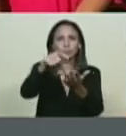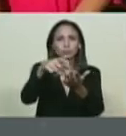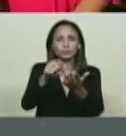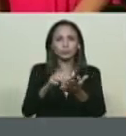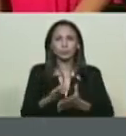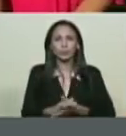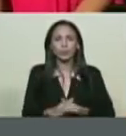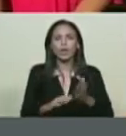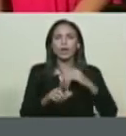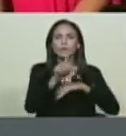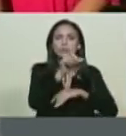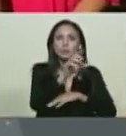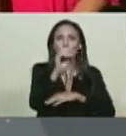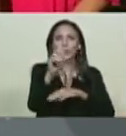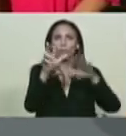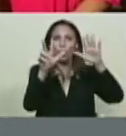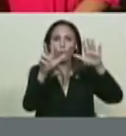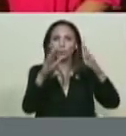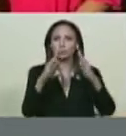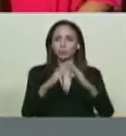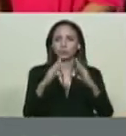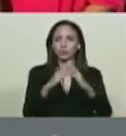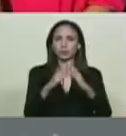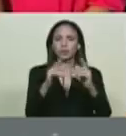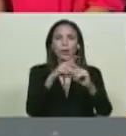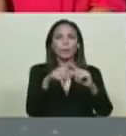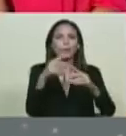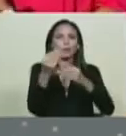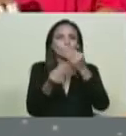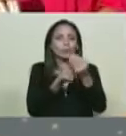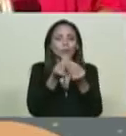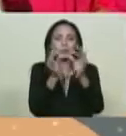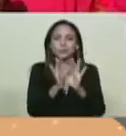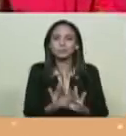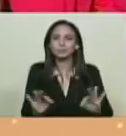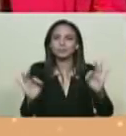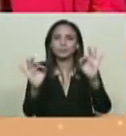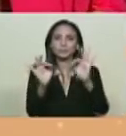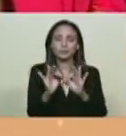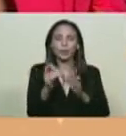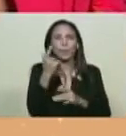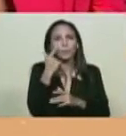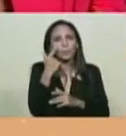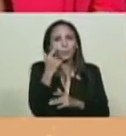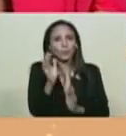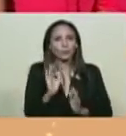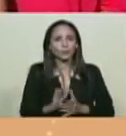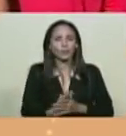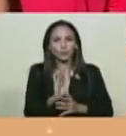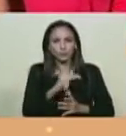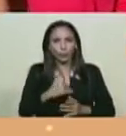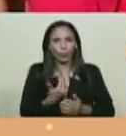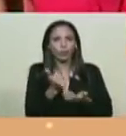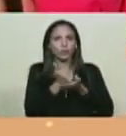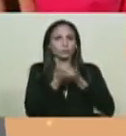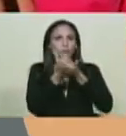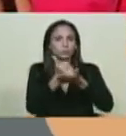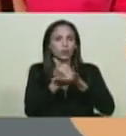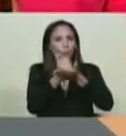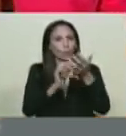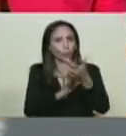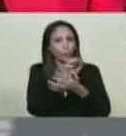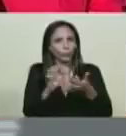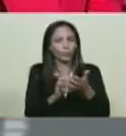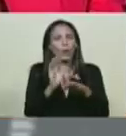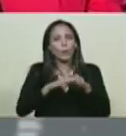las 108 viviendas, que ninguna se han ejecutado. Para ver que si nos puede ayudar en ese problema, pues, porque